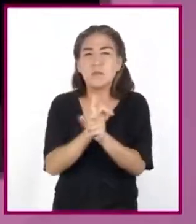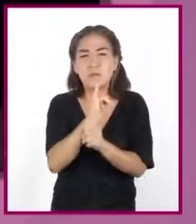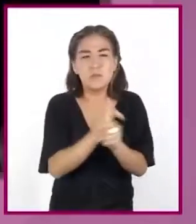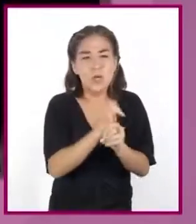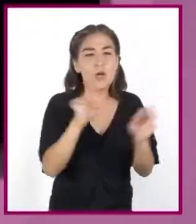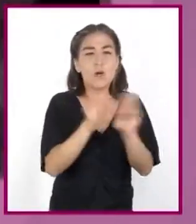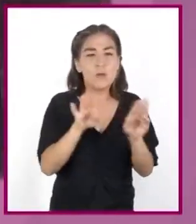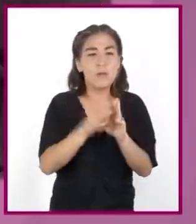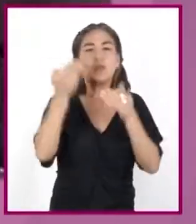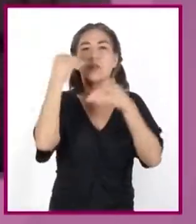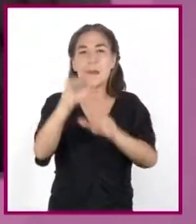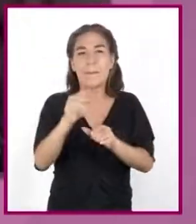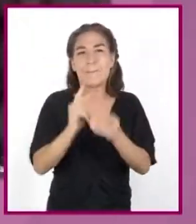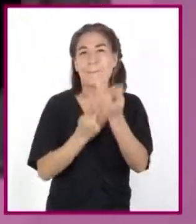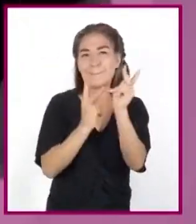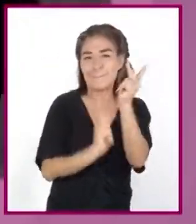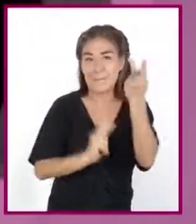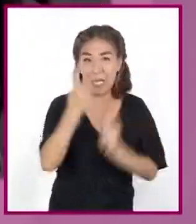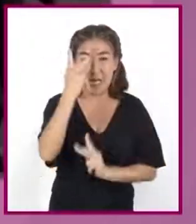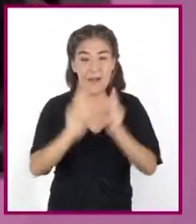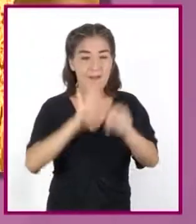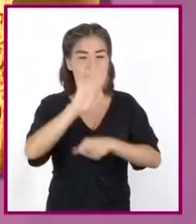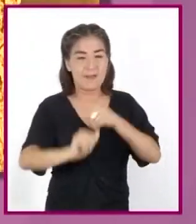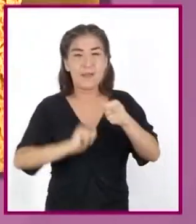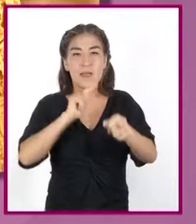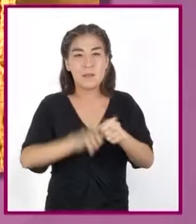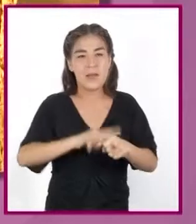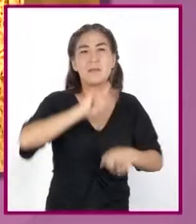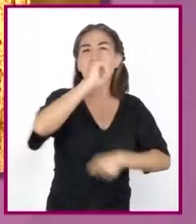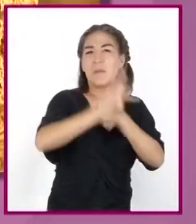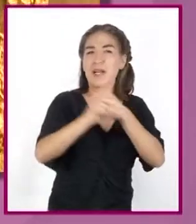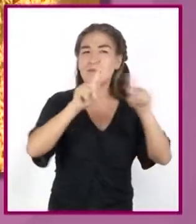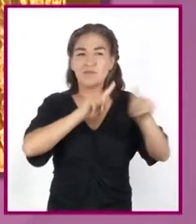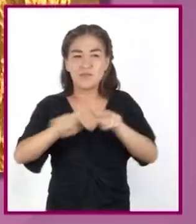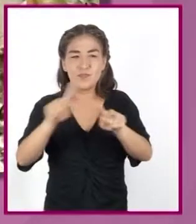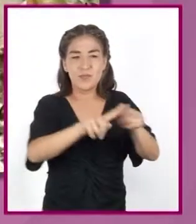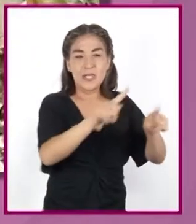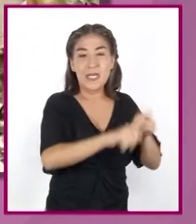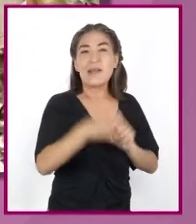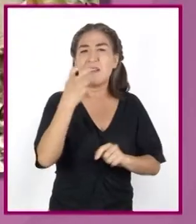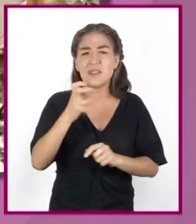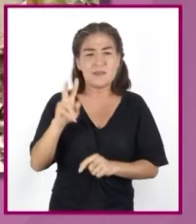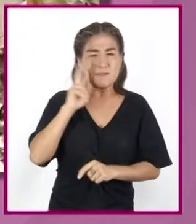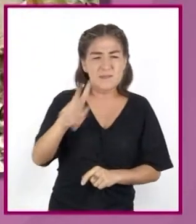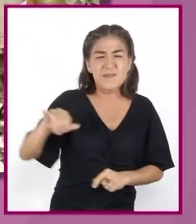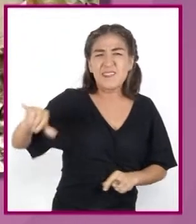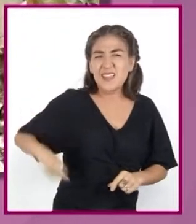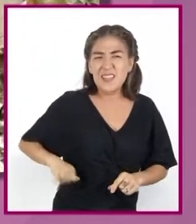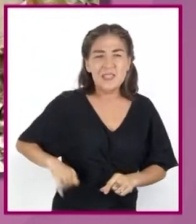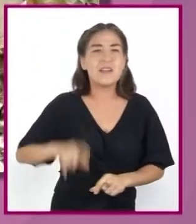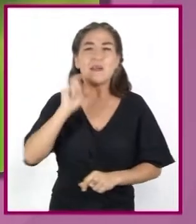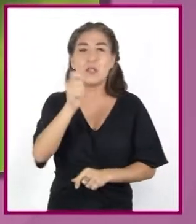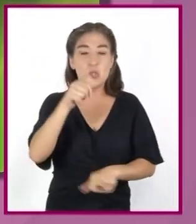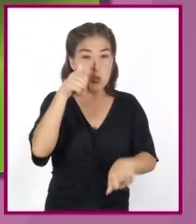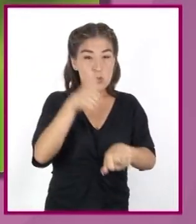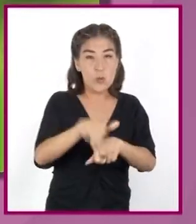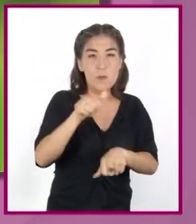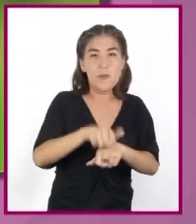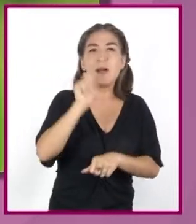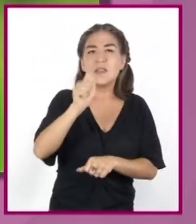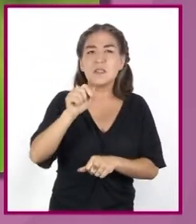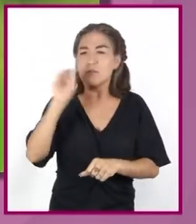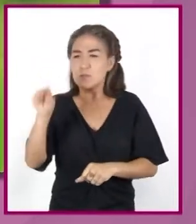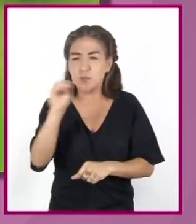disponible sobre las plantas y los animales vertebrados de varios países, y emergió un interesante patrón. Un número muy pequeño de